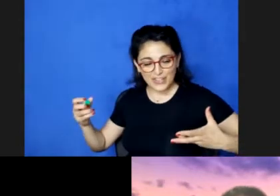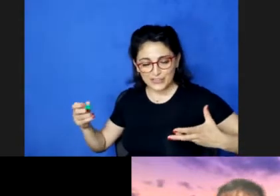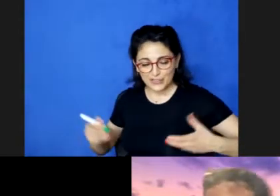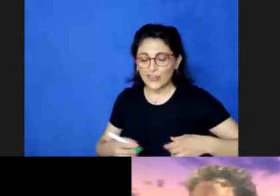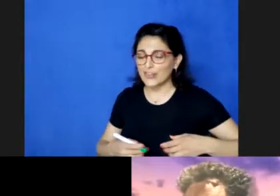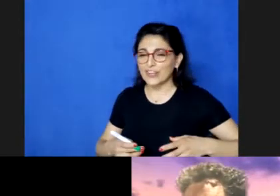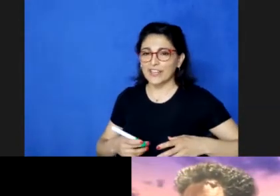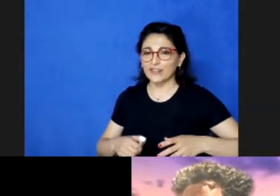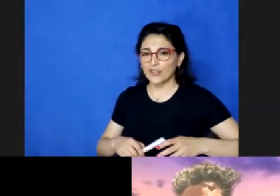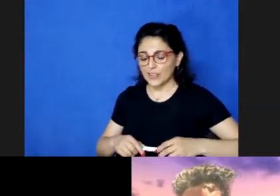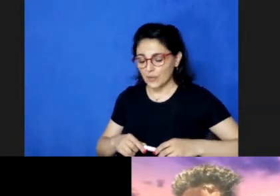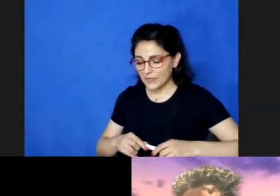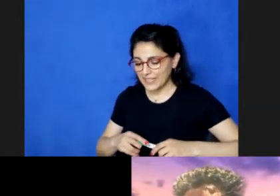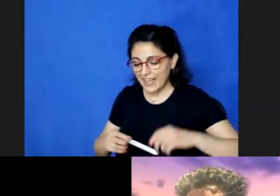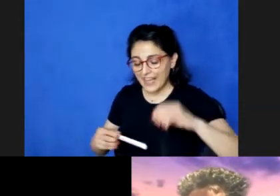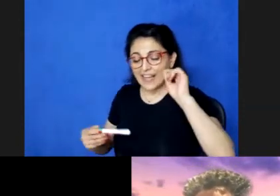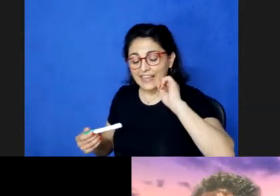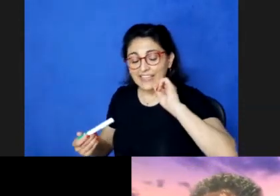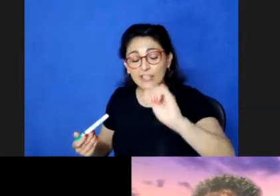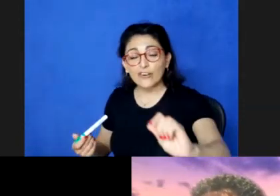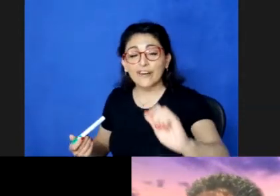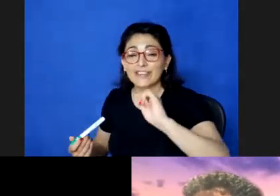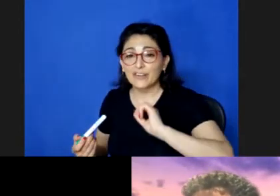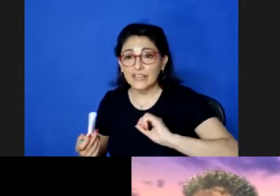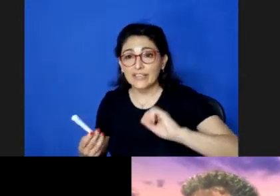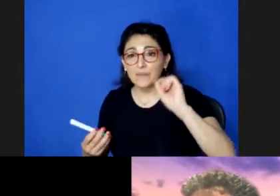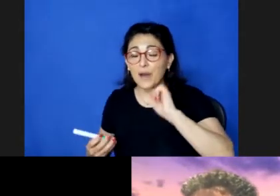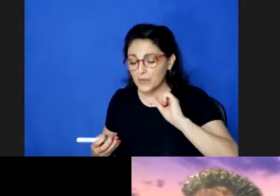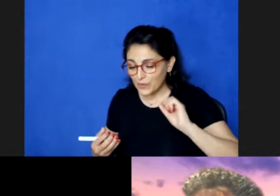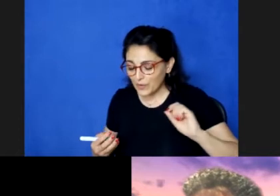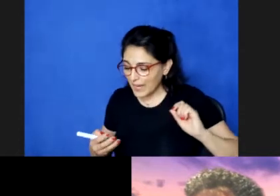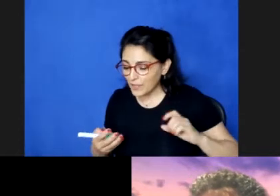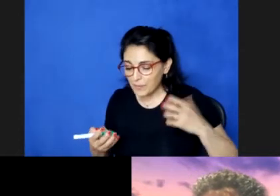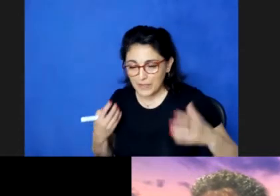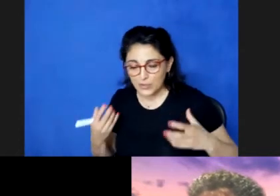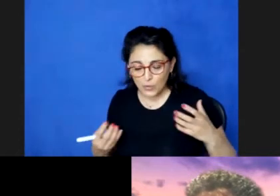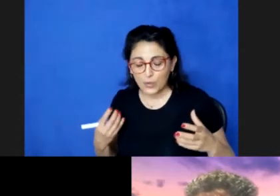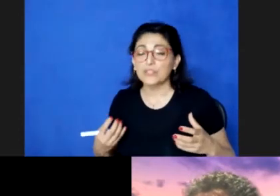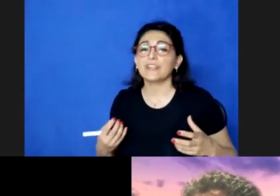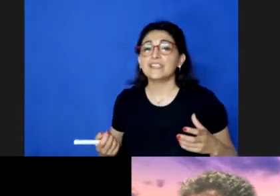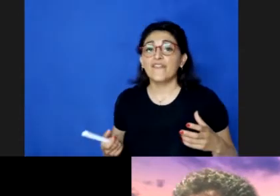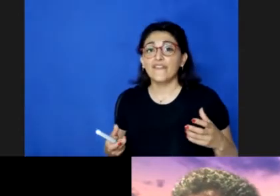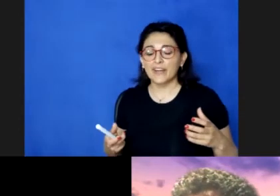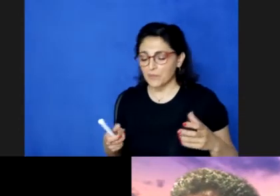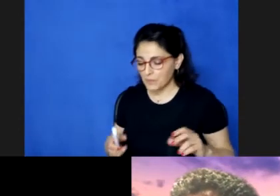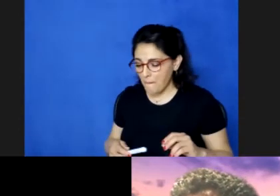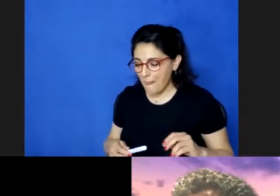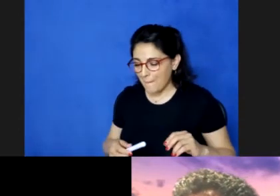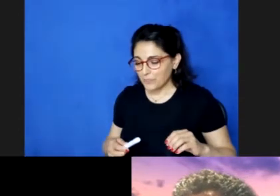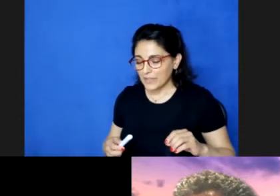y con todo lo que va a venir. Quiero recordarte, Mauro, algo que me pasó cuando vos estabas